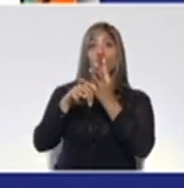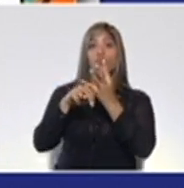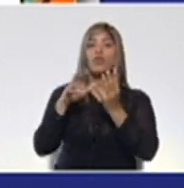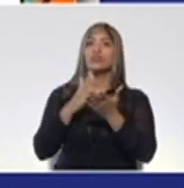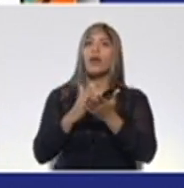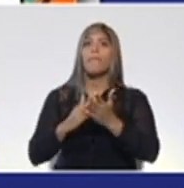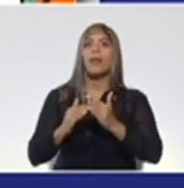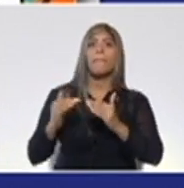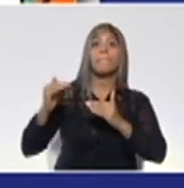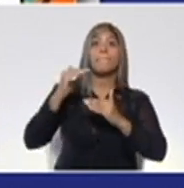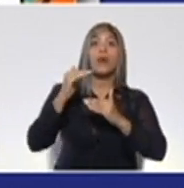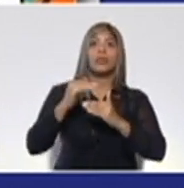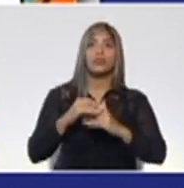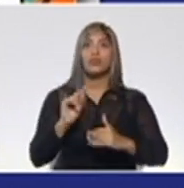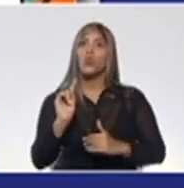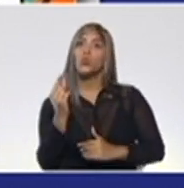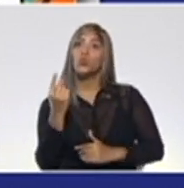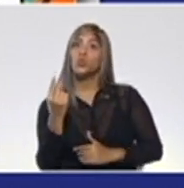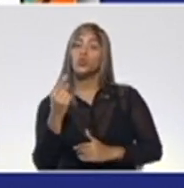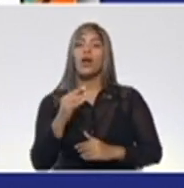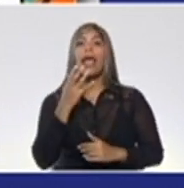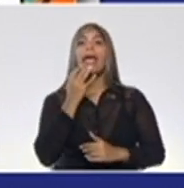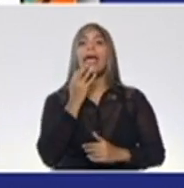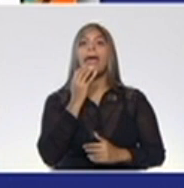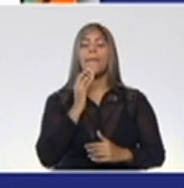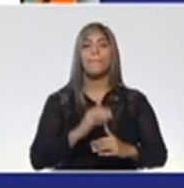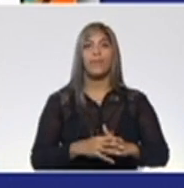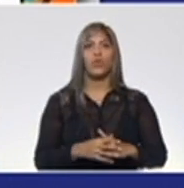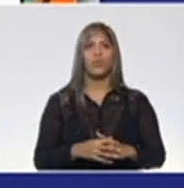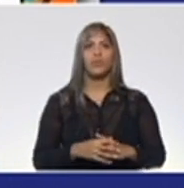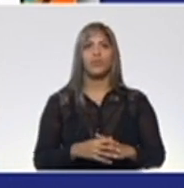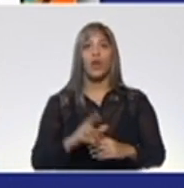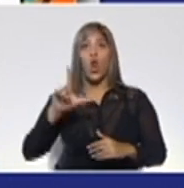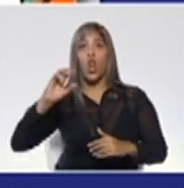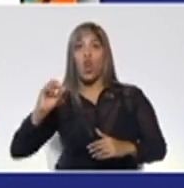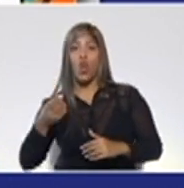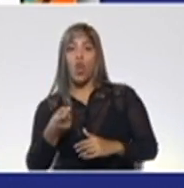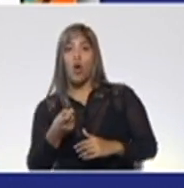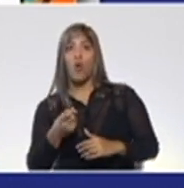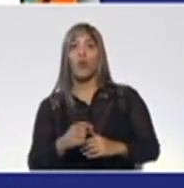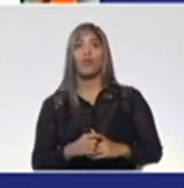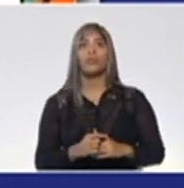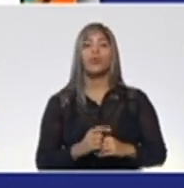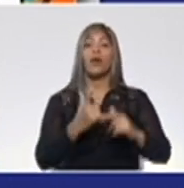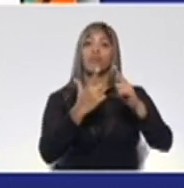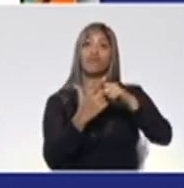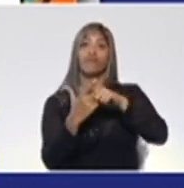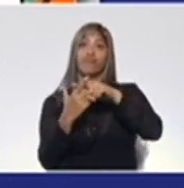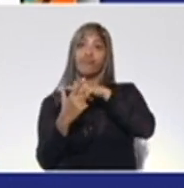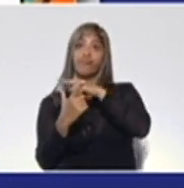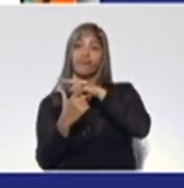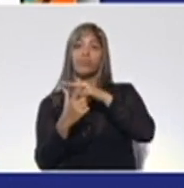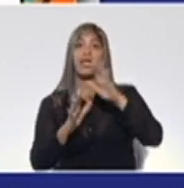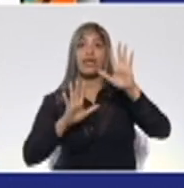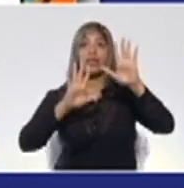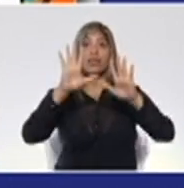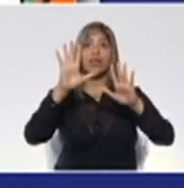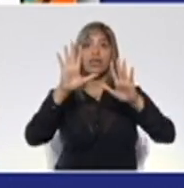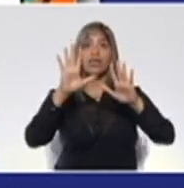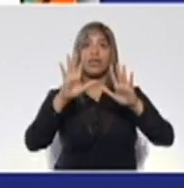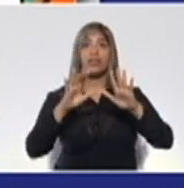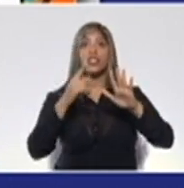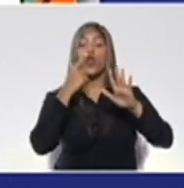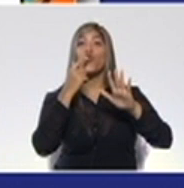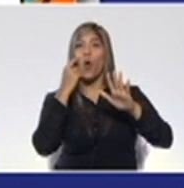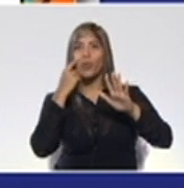unidad. Ejemplo 1. El logaritmo de la raíz de índice 15, indicado en